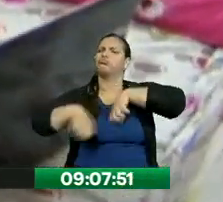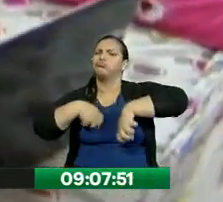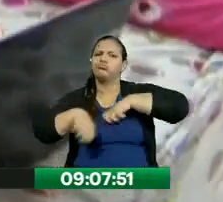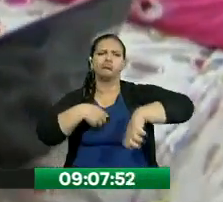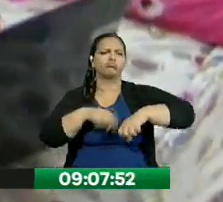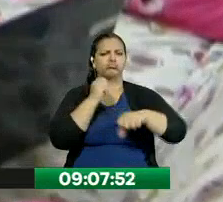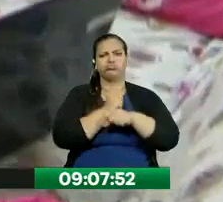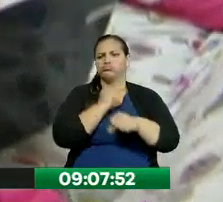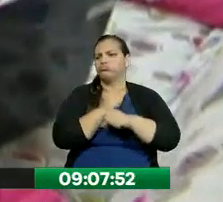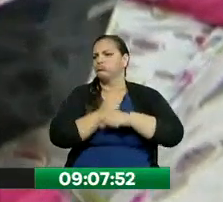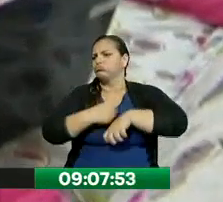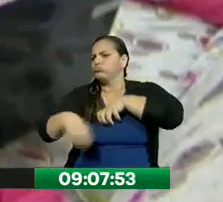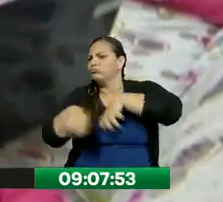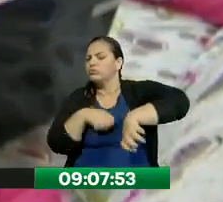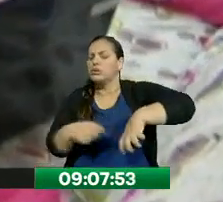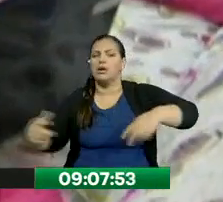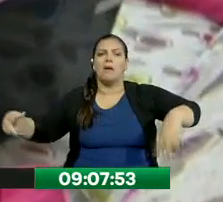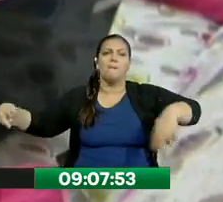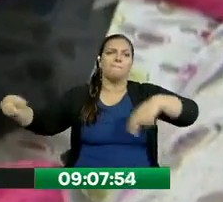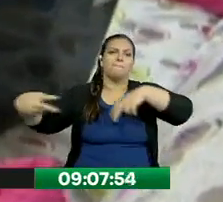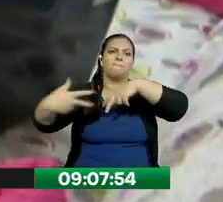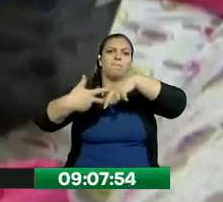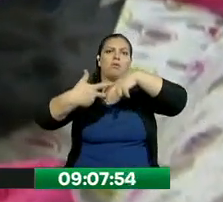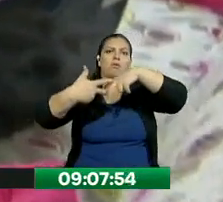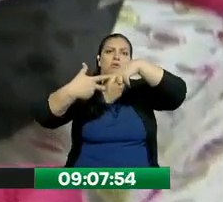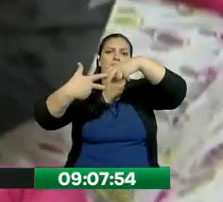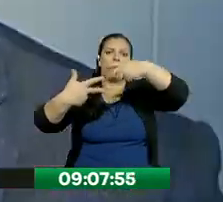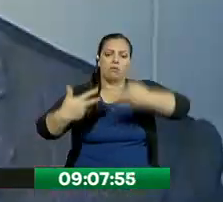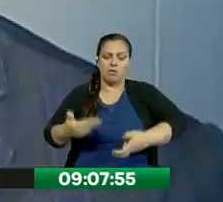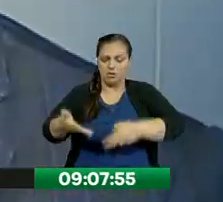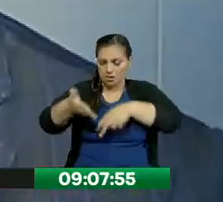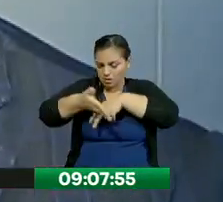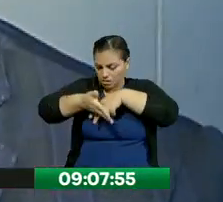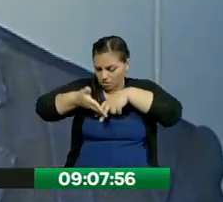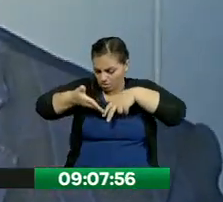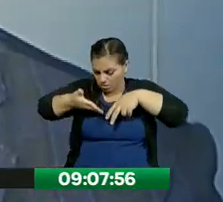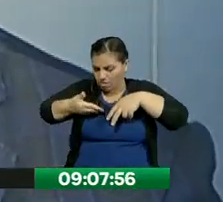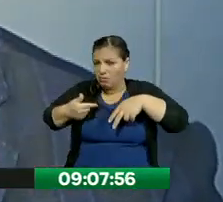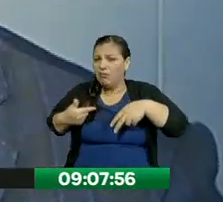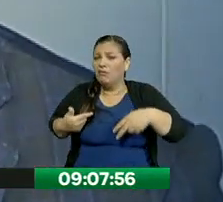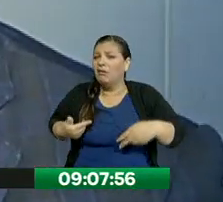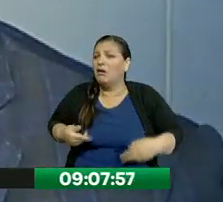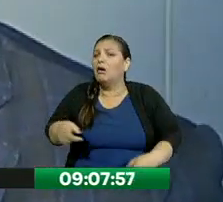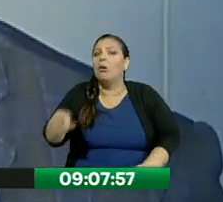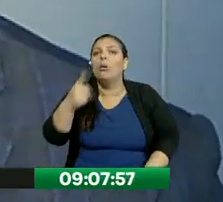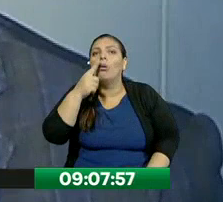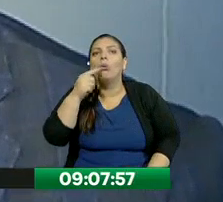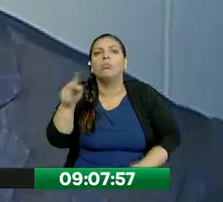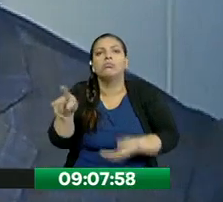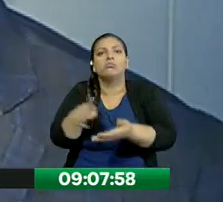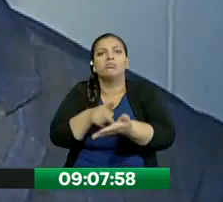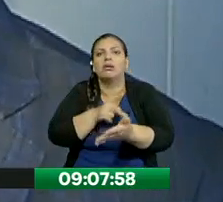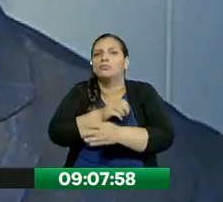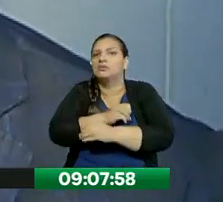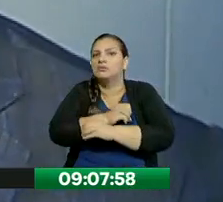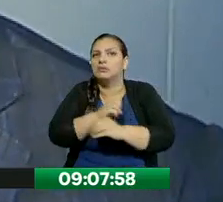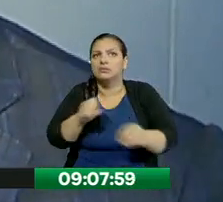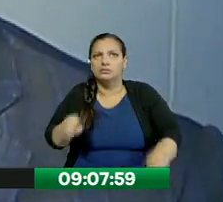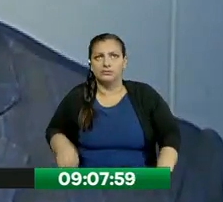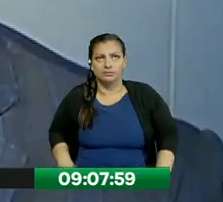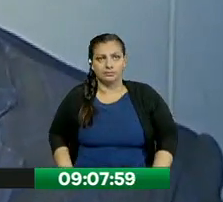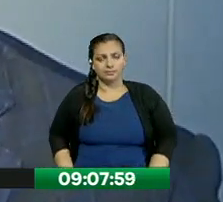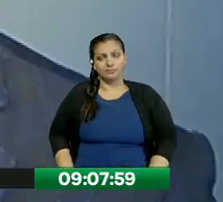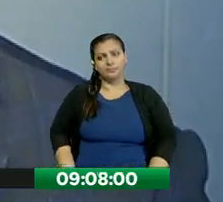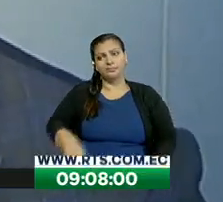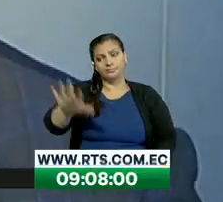duele el hecho es que esta persona no se conduela. El señor actualmente ha solicitado acogerse al régimen semiabierto,